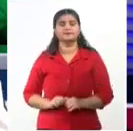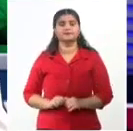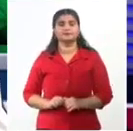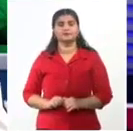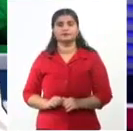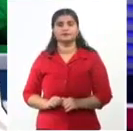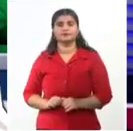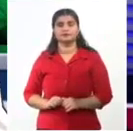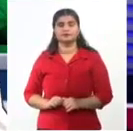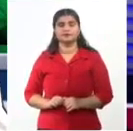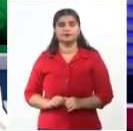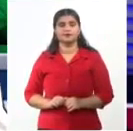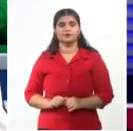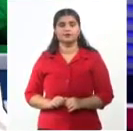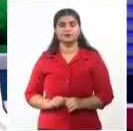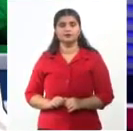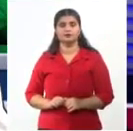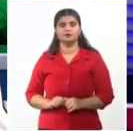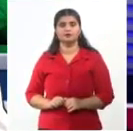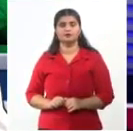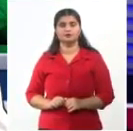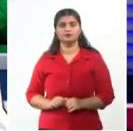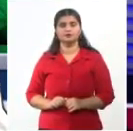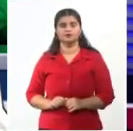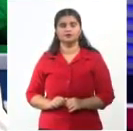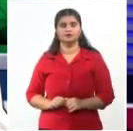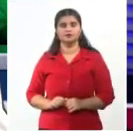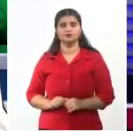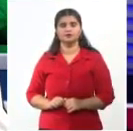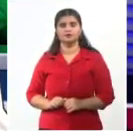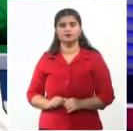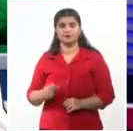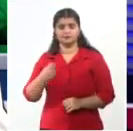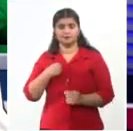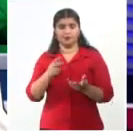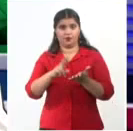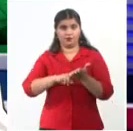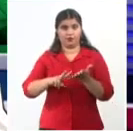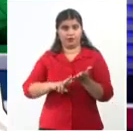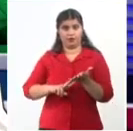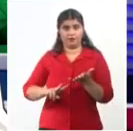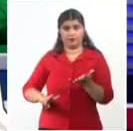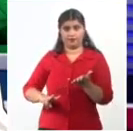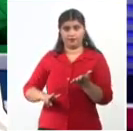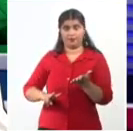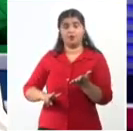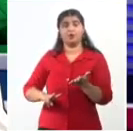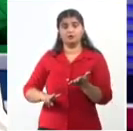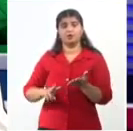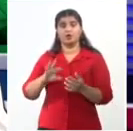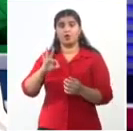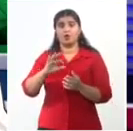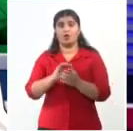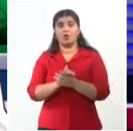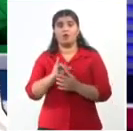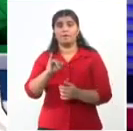y lo supe por el laboratorio en primer lugar, que realmente no es Omicron, es un